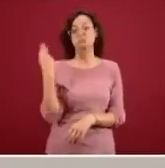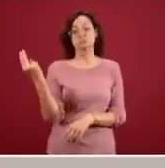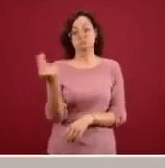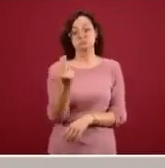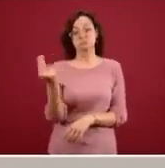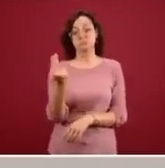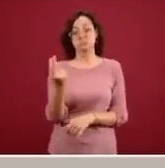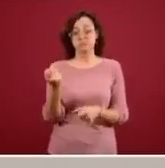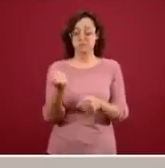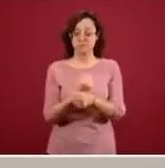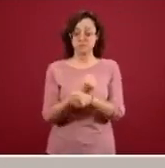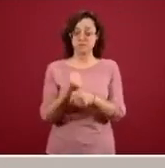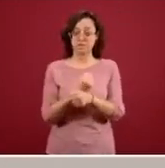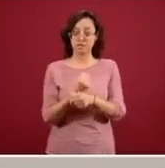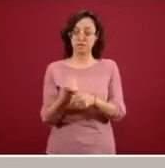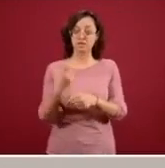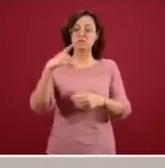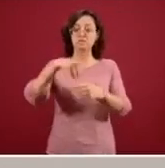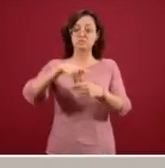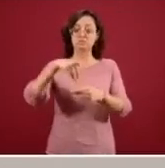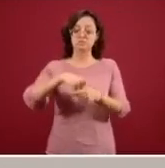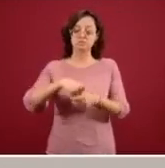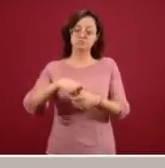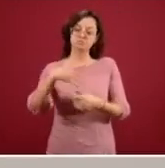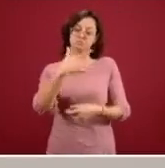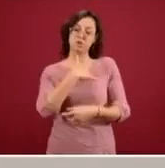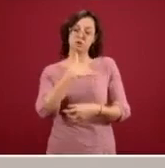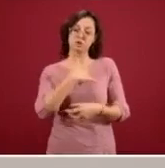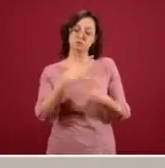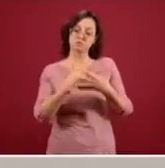más segura es la que se dona de manera voluntaria y altruista.